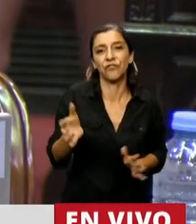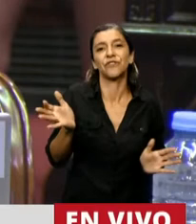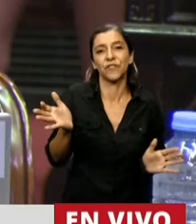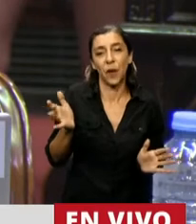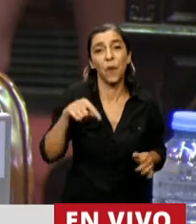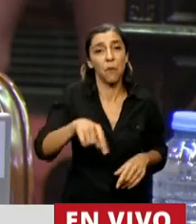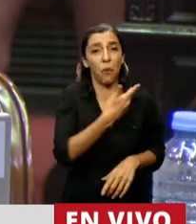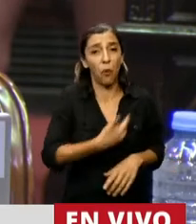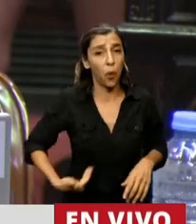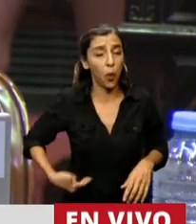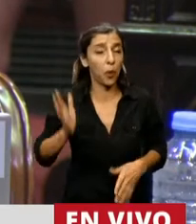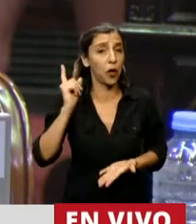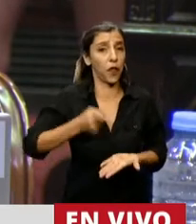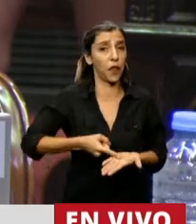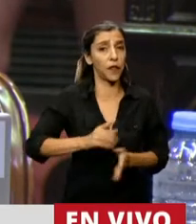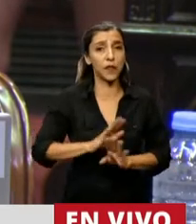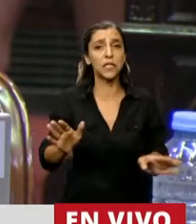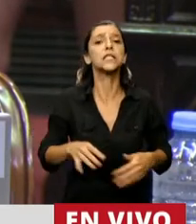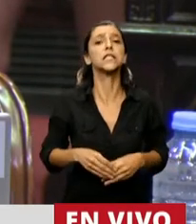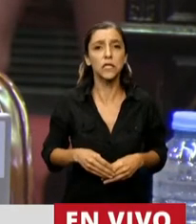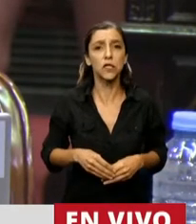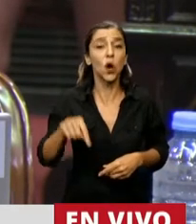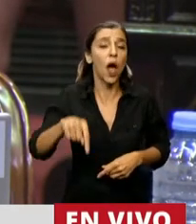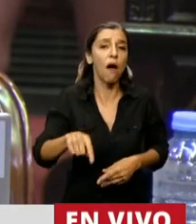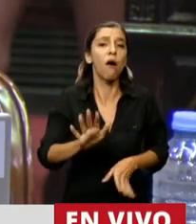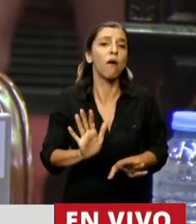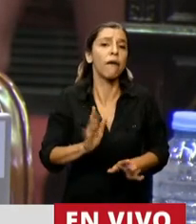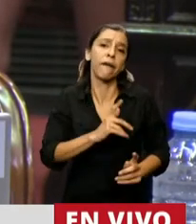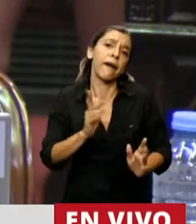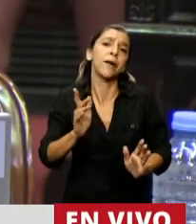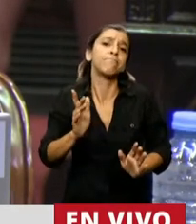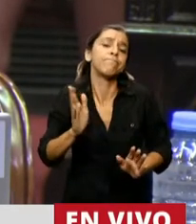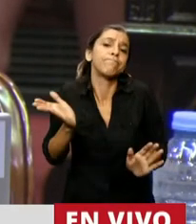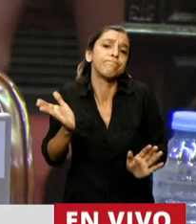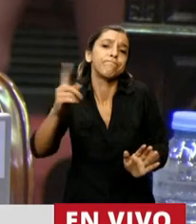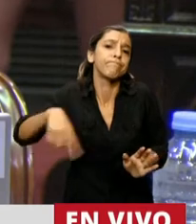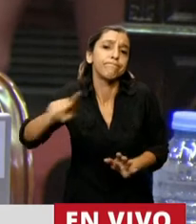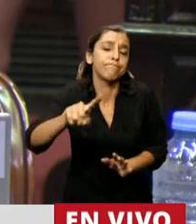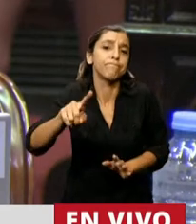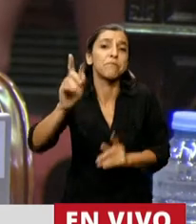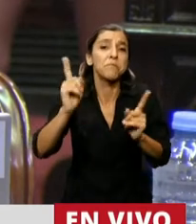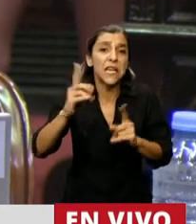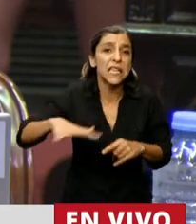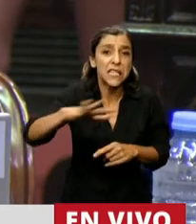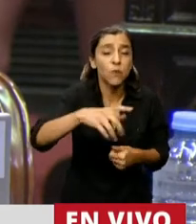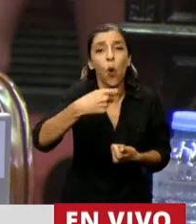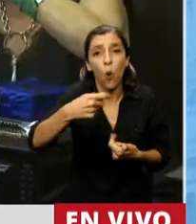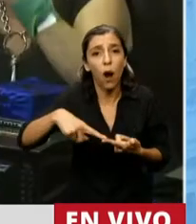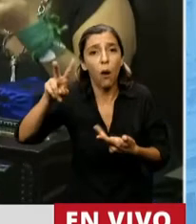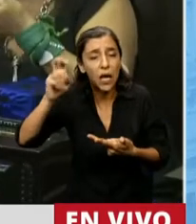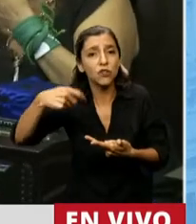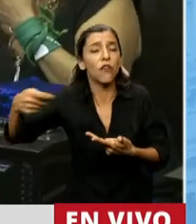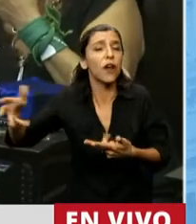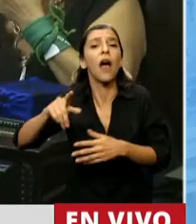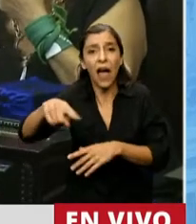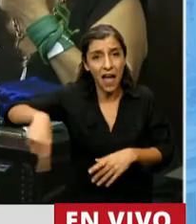el gobierno decidió trasladarse los a los jubilados a los pensionados y a los beneficiarios del agua que empezado